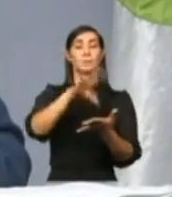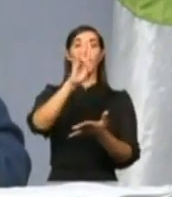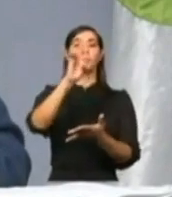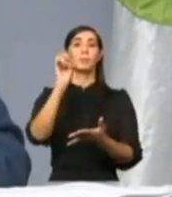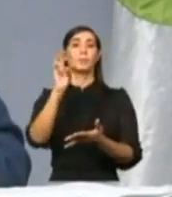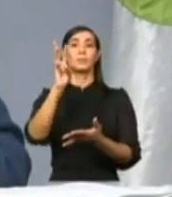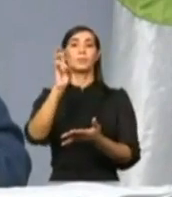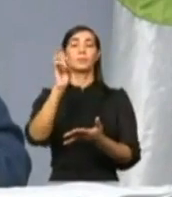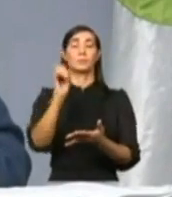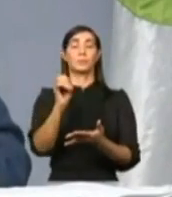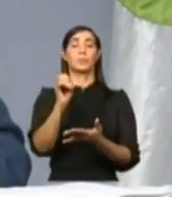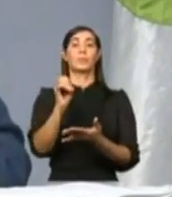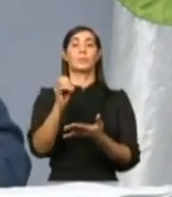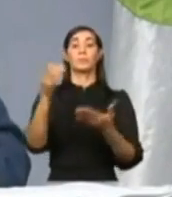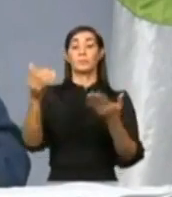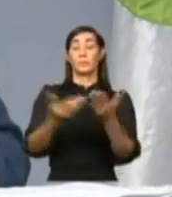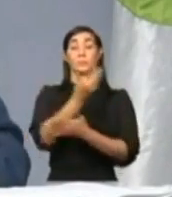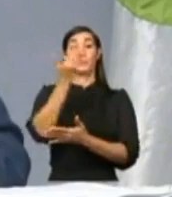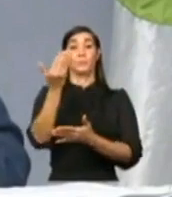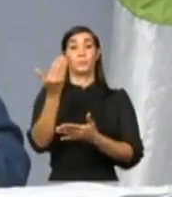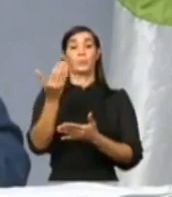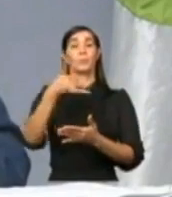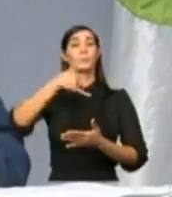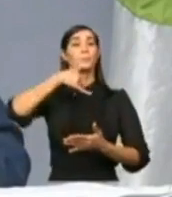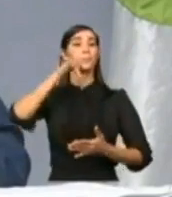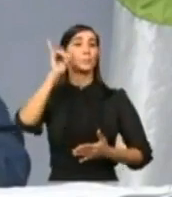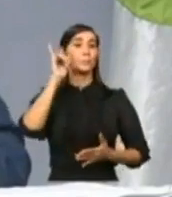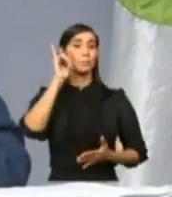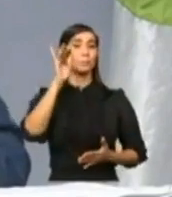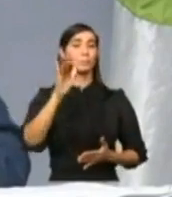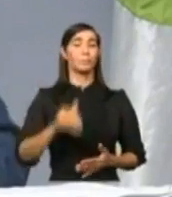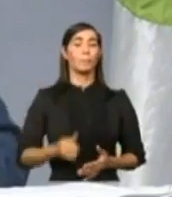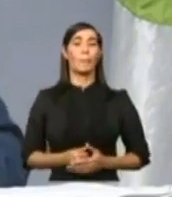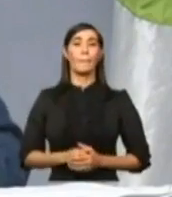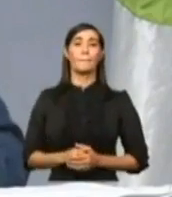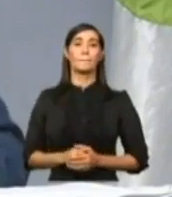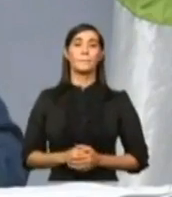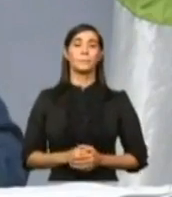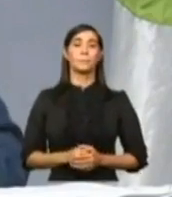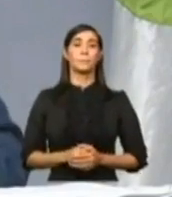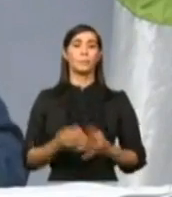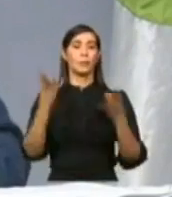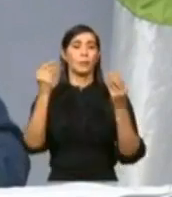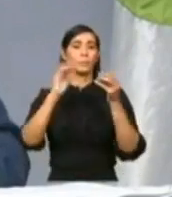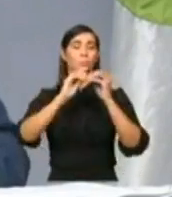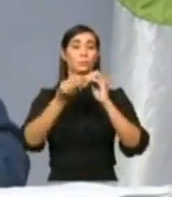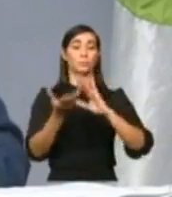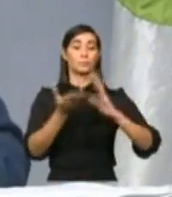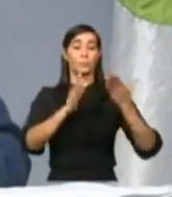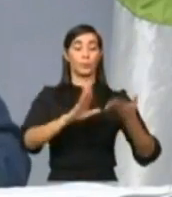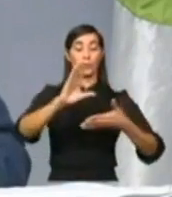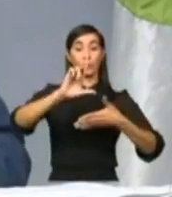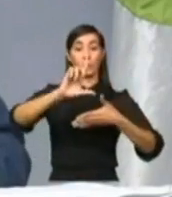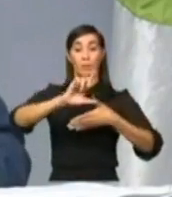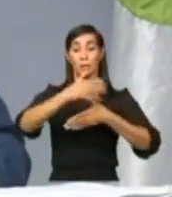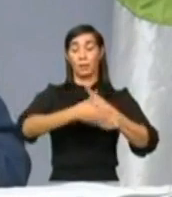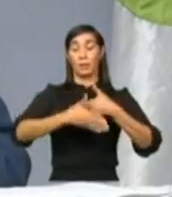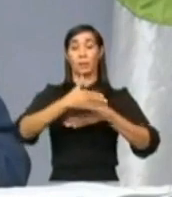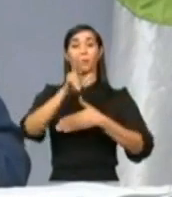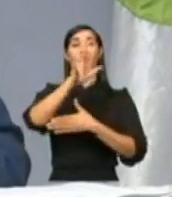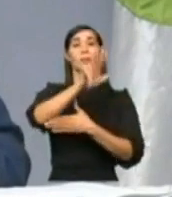33.760 casos fueron nuevos del día de ayer. El número de defunciones en las Américas es de